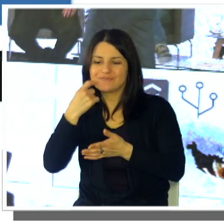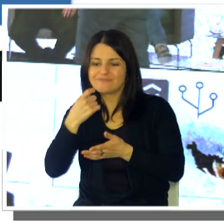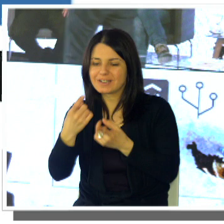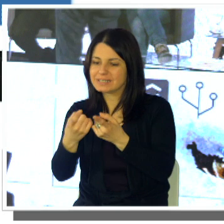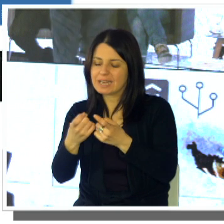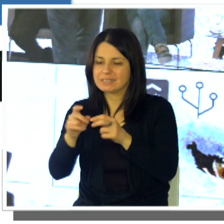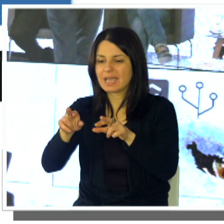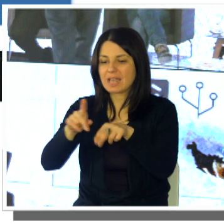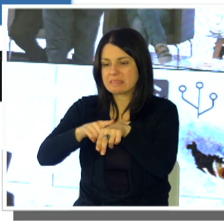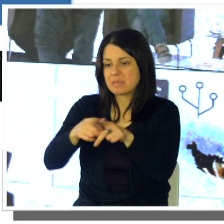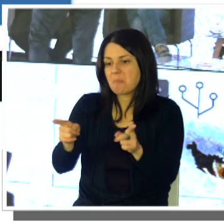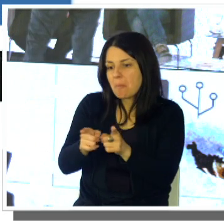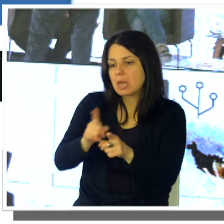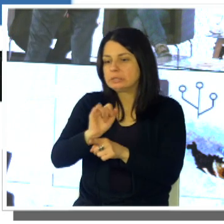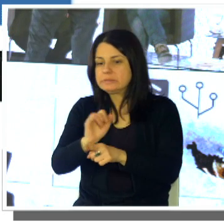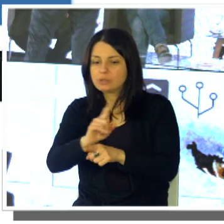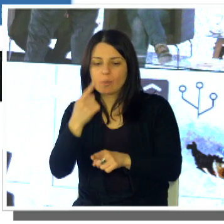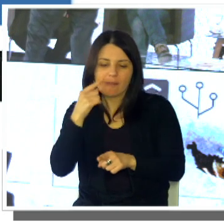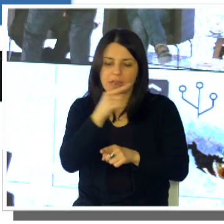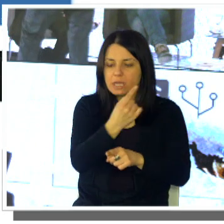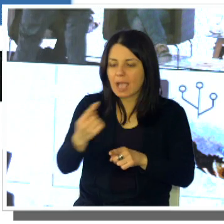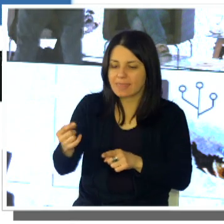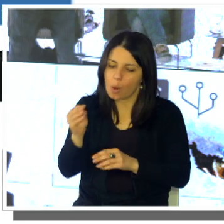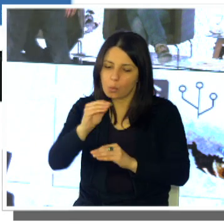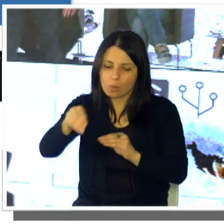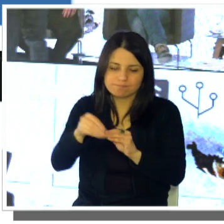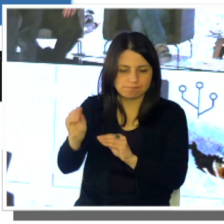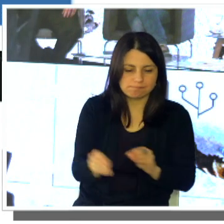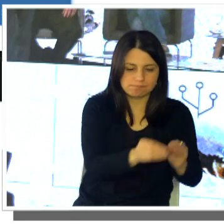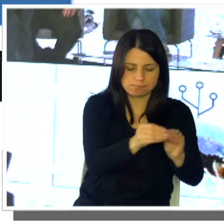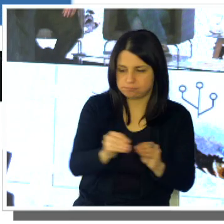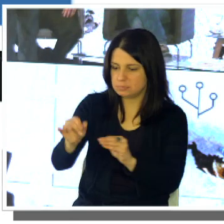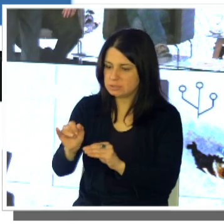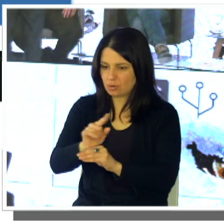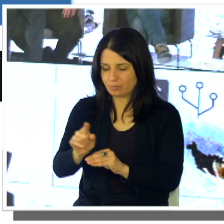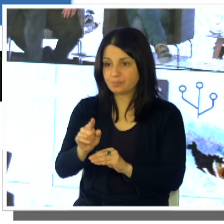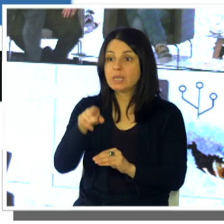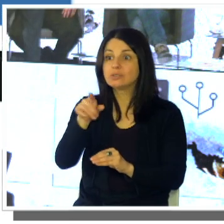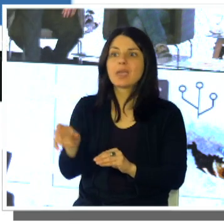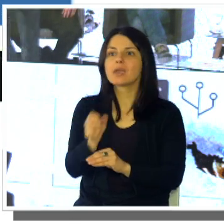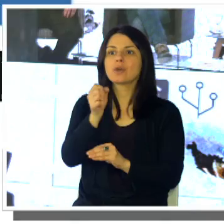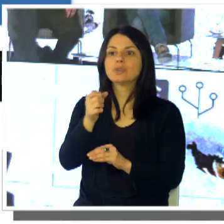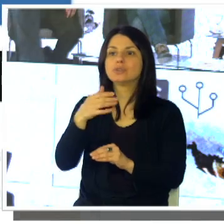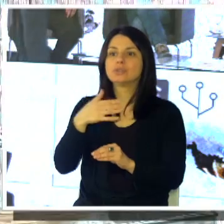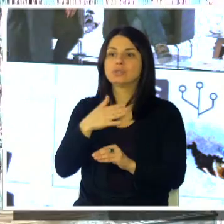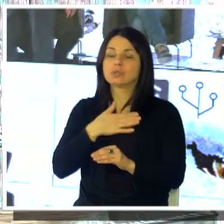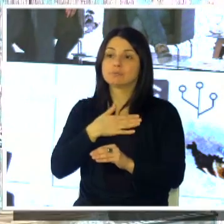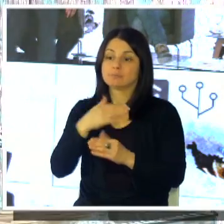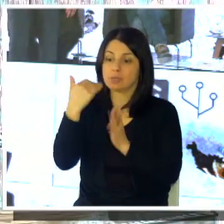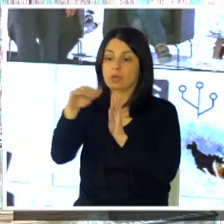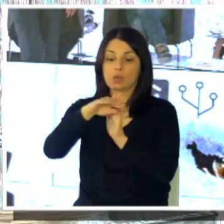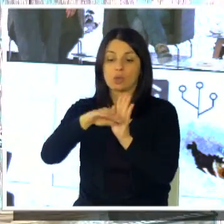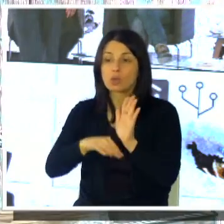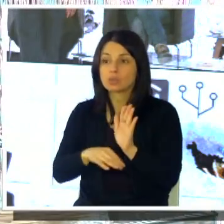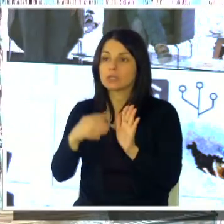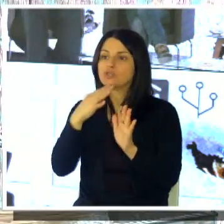no, entonces es lo que le voy a ir incorporando. De esa forma obtengo que mi binario sea autocontenido.